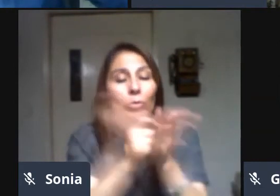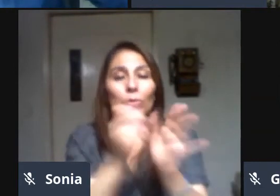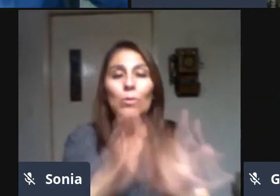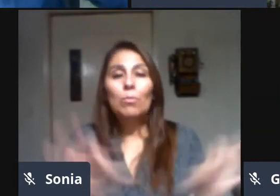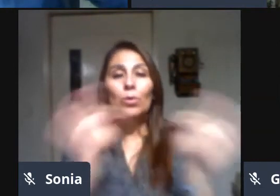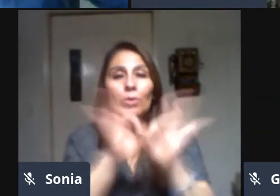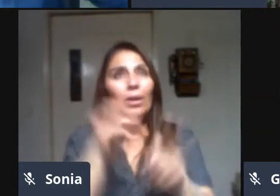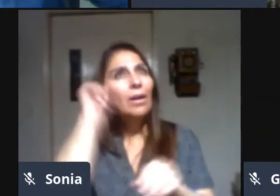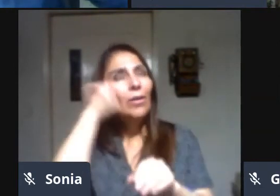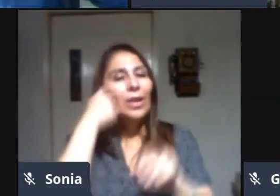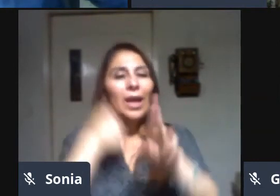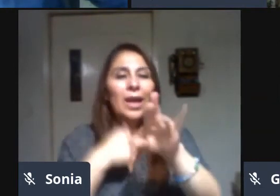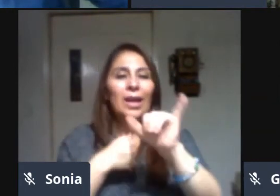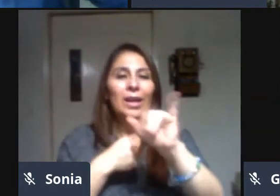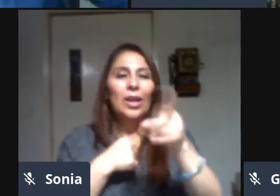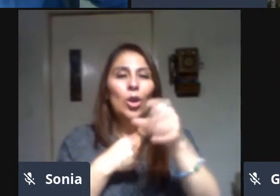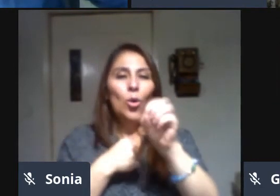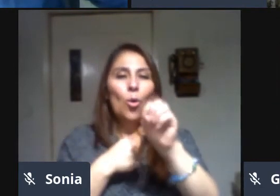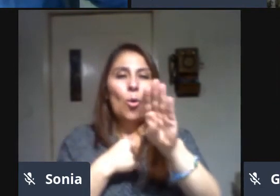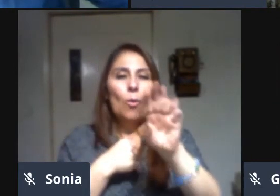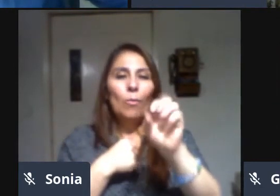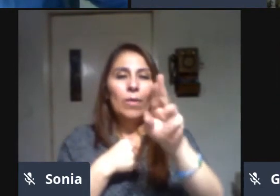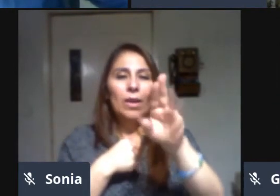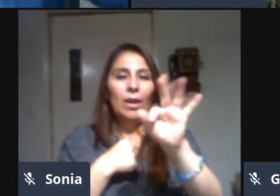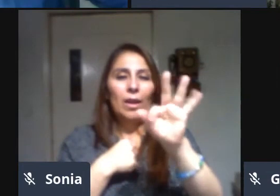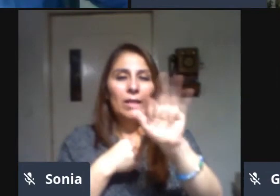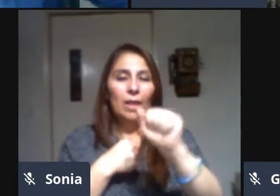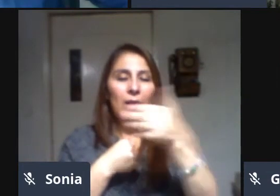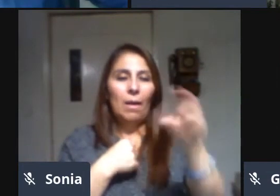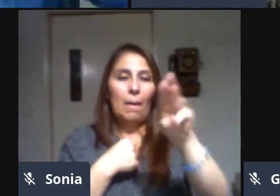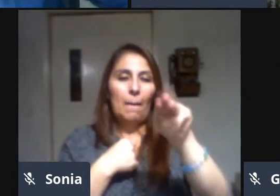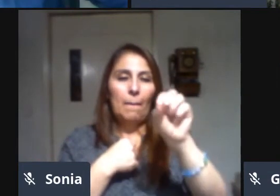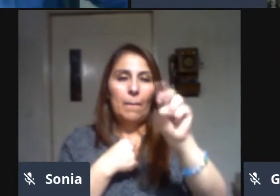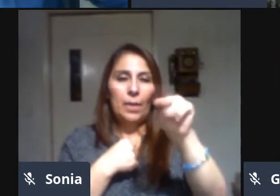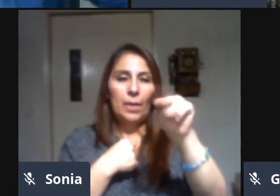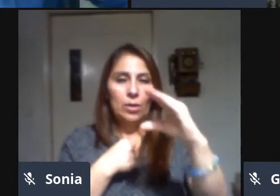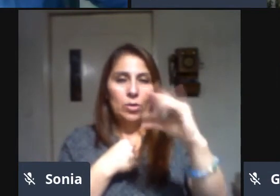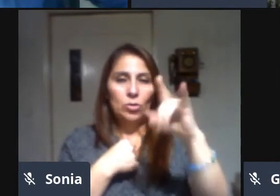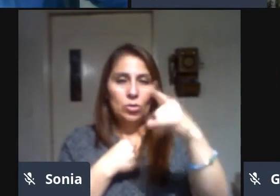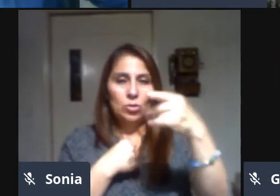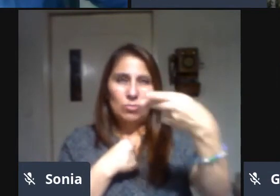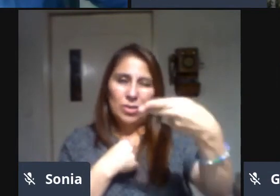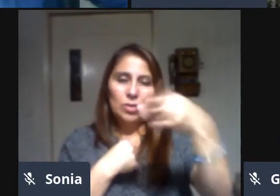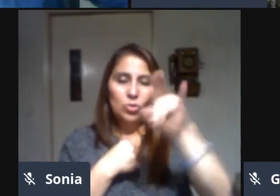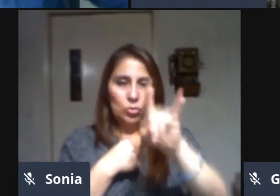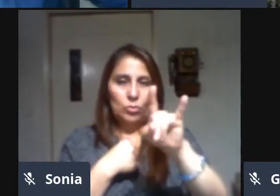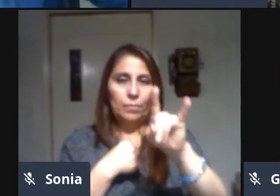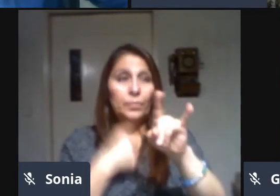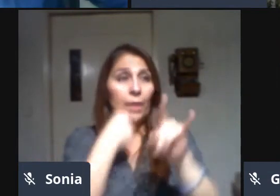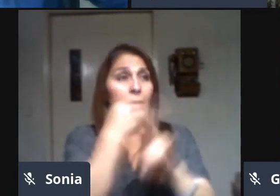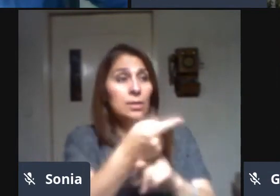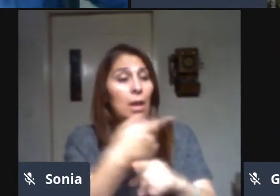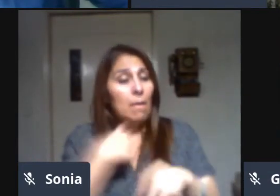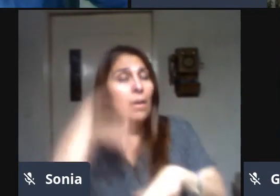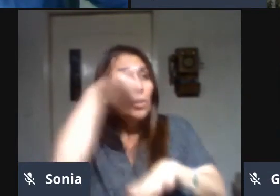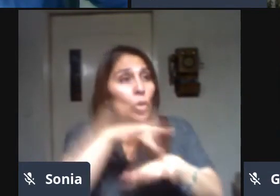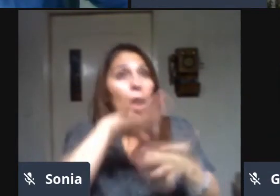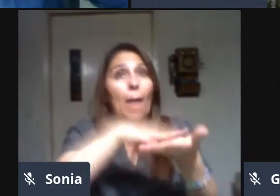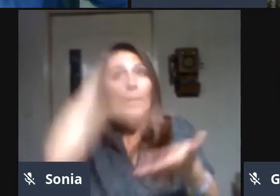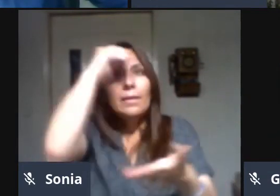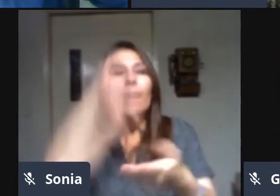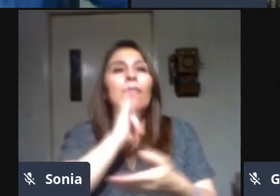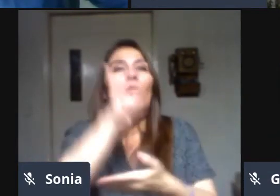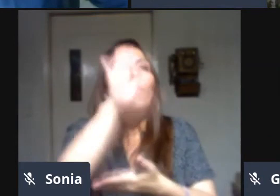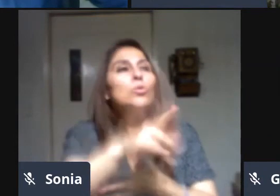y es que ya lo dice también en su novela autobiográfica y es como a mí me toca aprender el idioma de los blancos viste ella